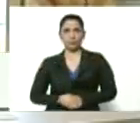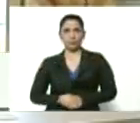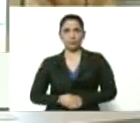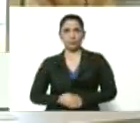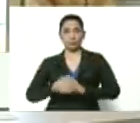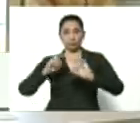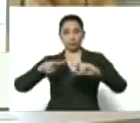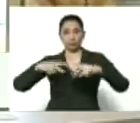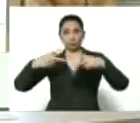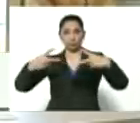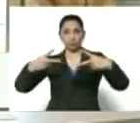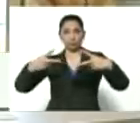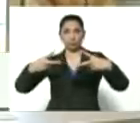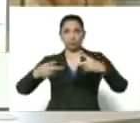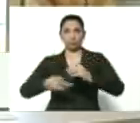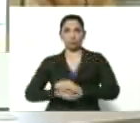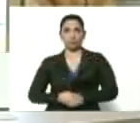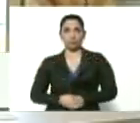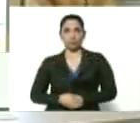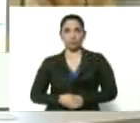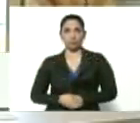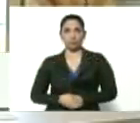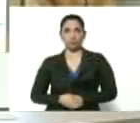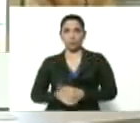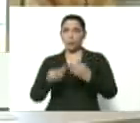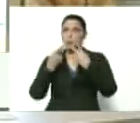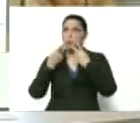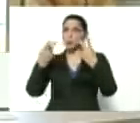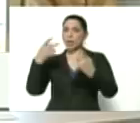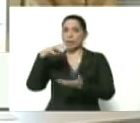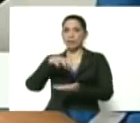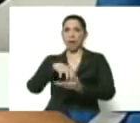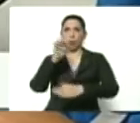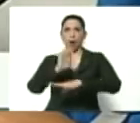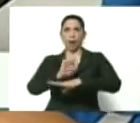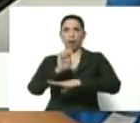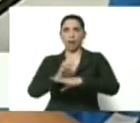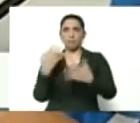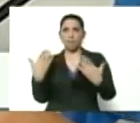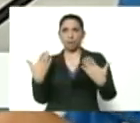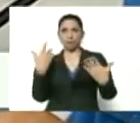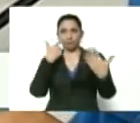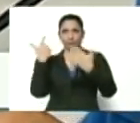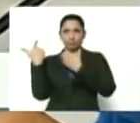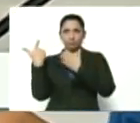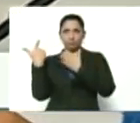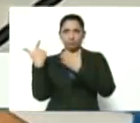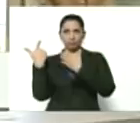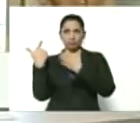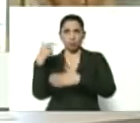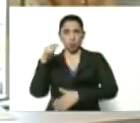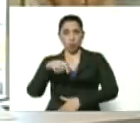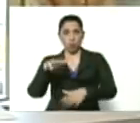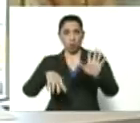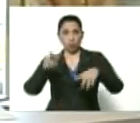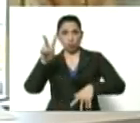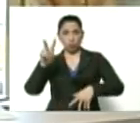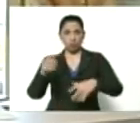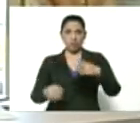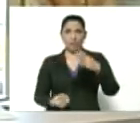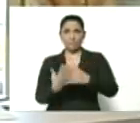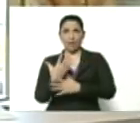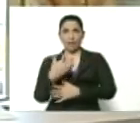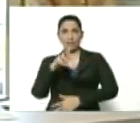La renovación del decreto del estado de alarma. Hoy, 12 de mayo, por